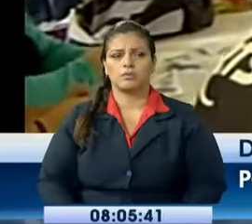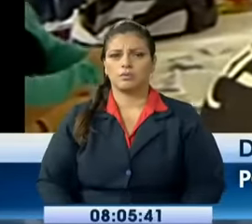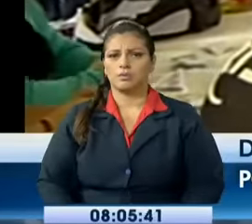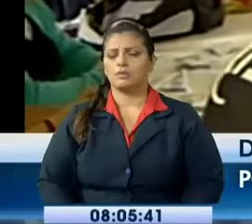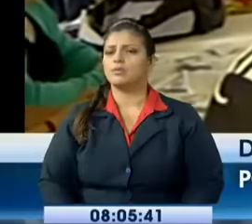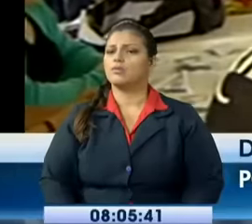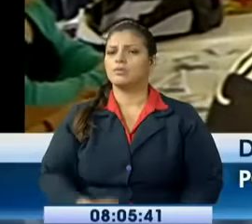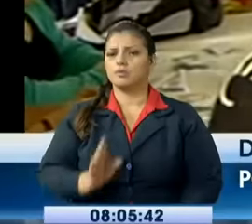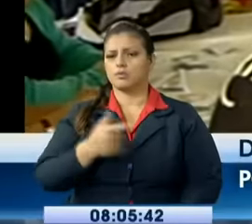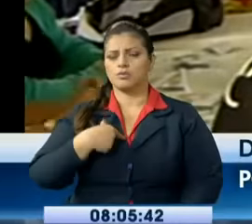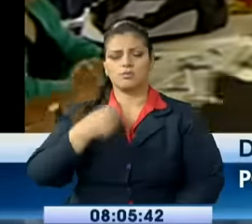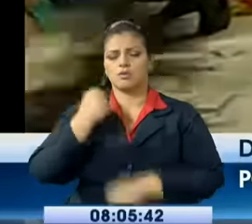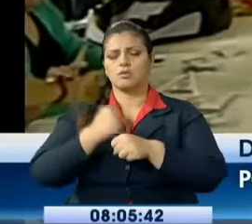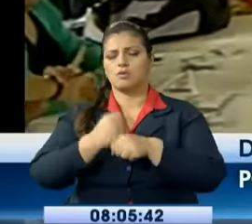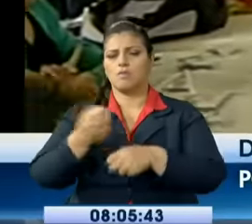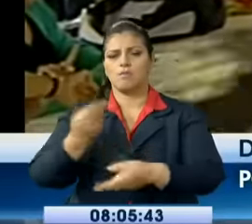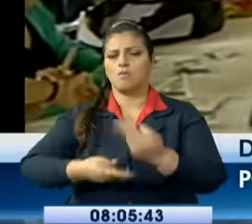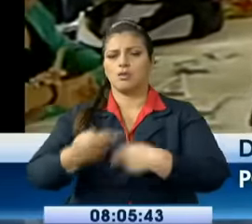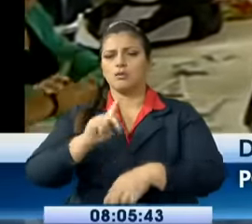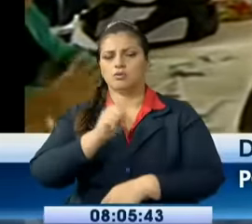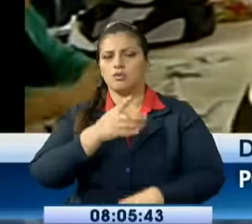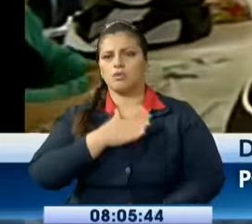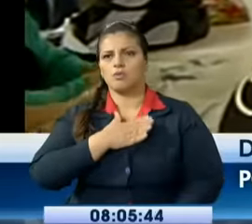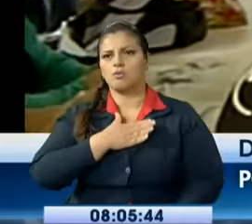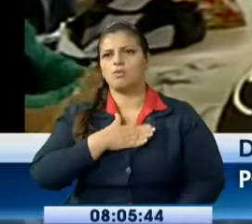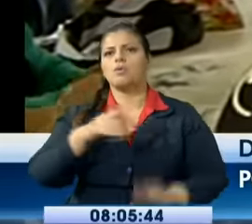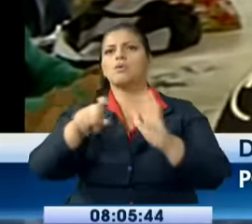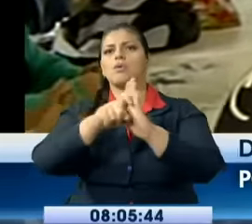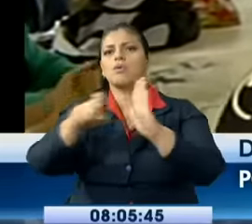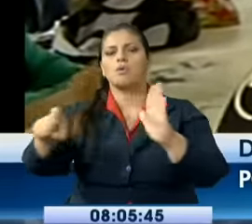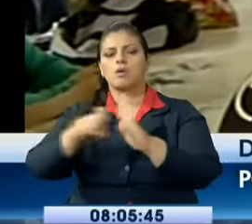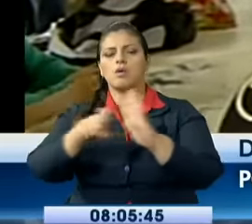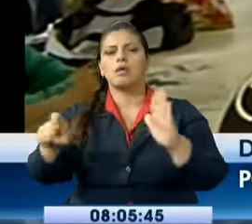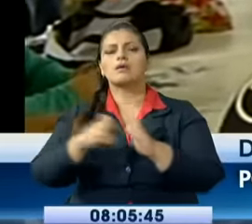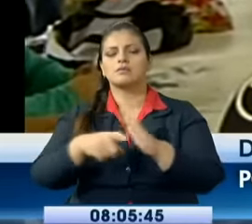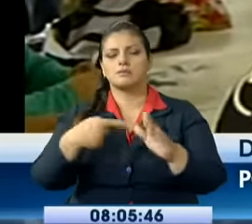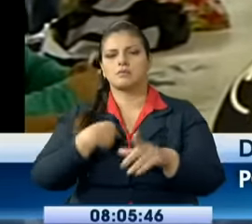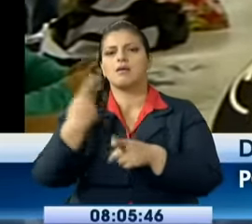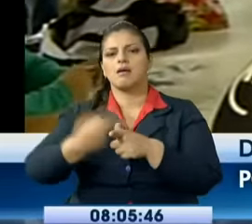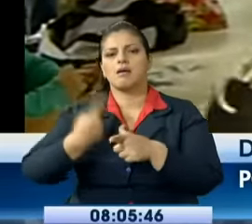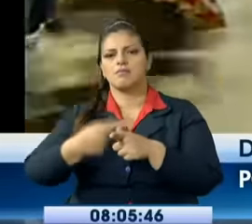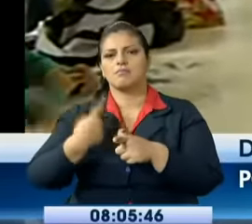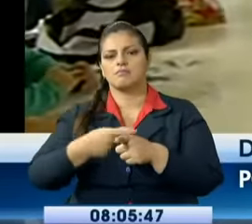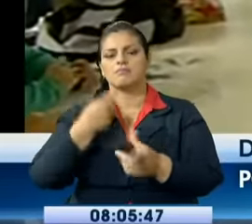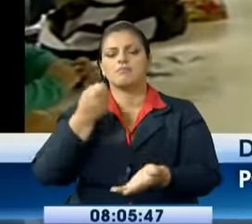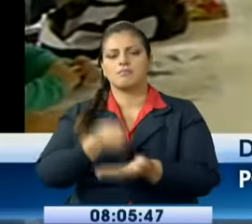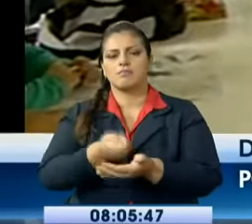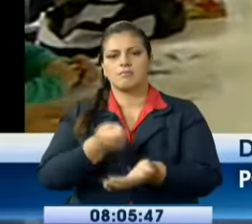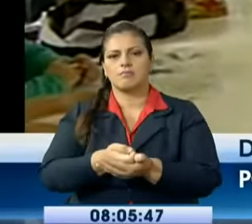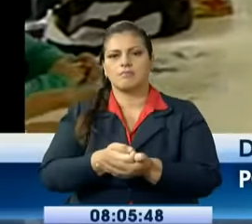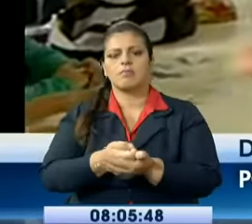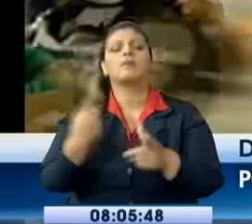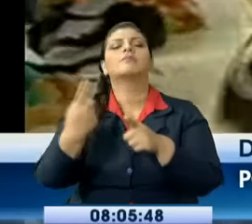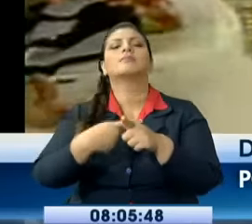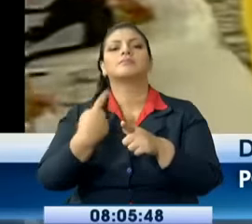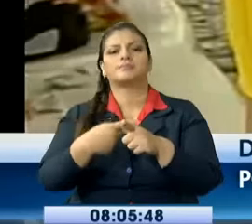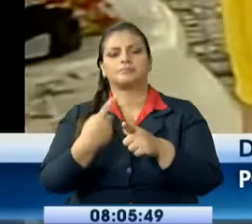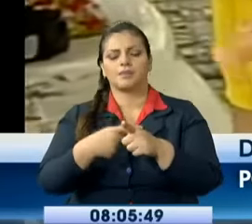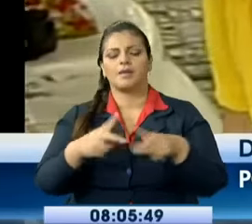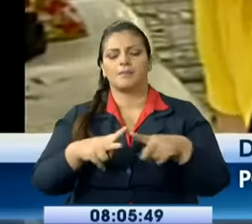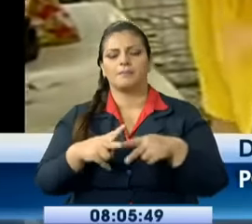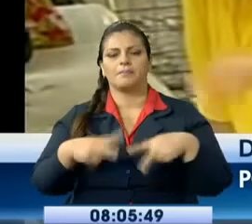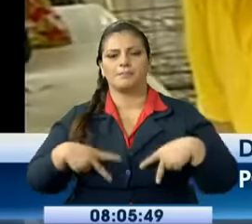arrendatarios. Sí, exacto. Accediendo al salvoconducto. Exacto, para ver si podemos, si nos dan permiso para sacar las cosas. ¿Qué se quedó allá todavía? ¿Todos los...? Todo, casi